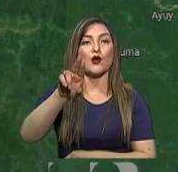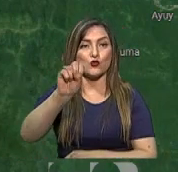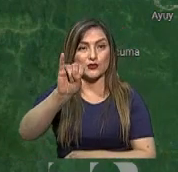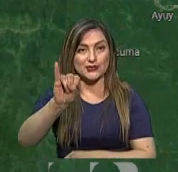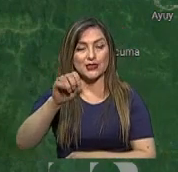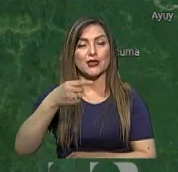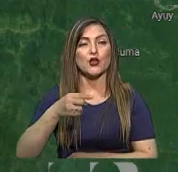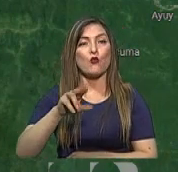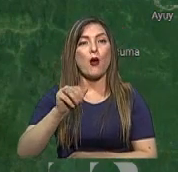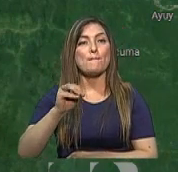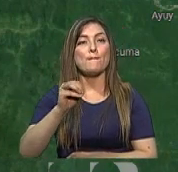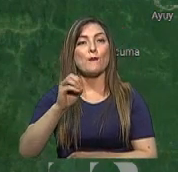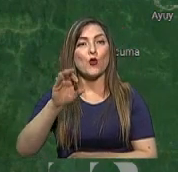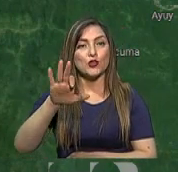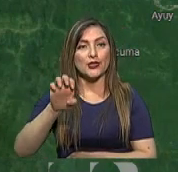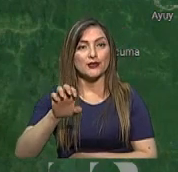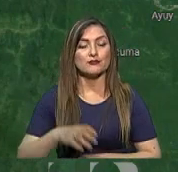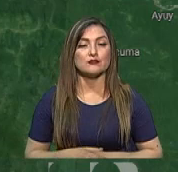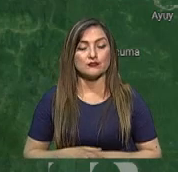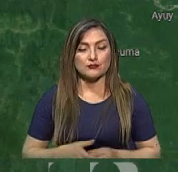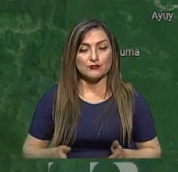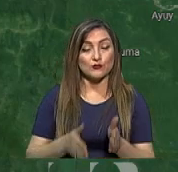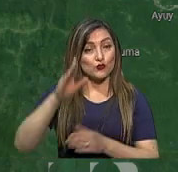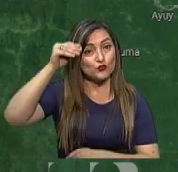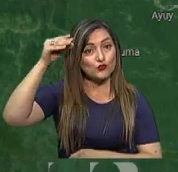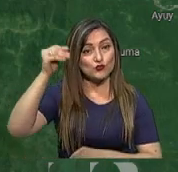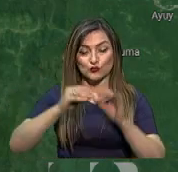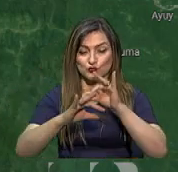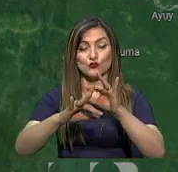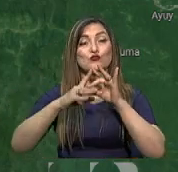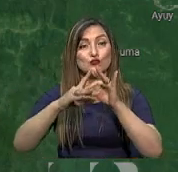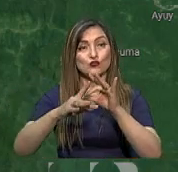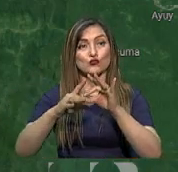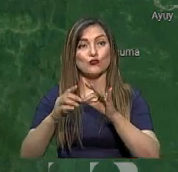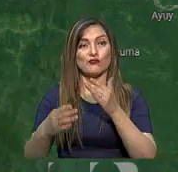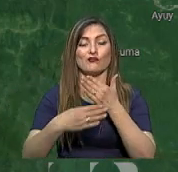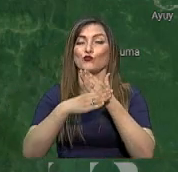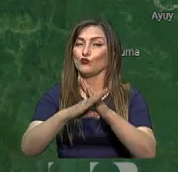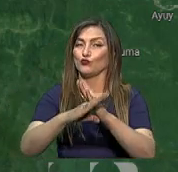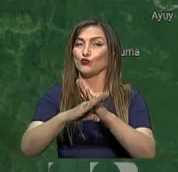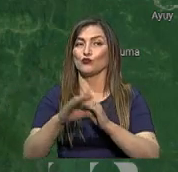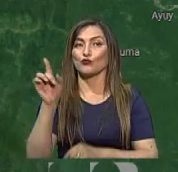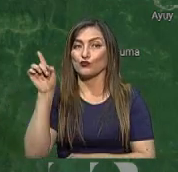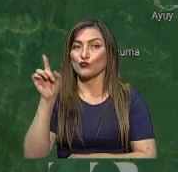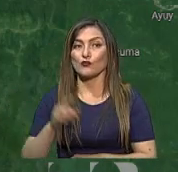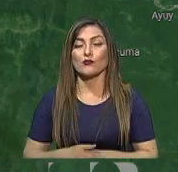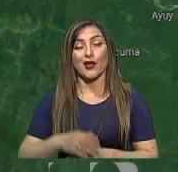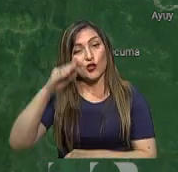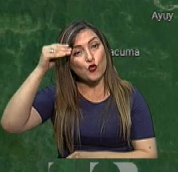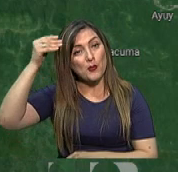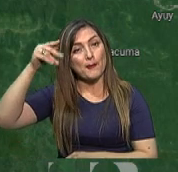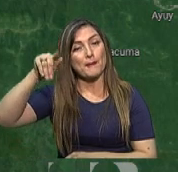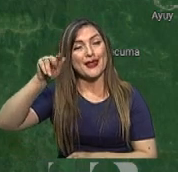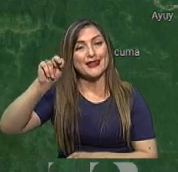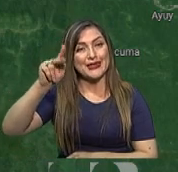guamote la carretera riobamba guaranda fue bloqueada en el sector cachis agua en la conexión riobamba penipe